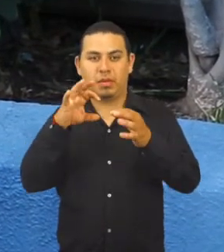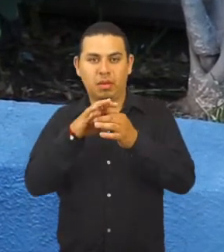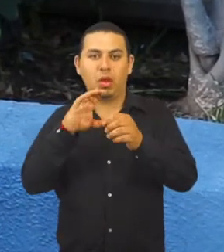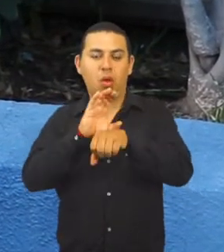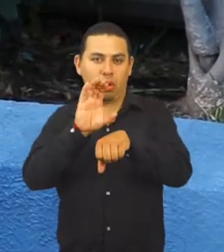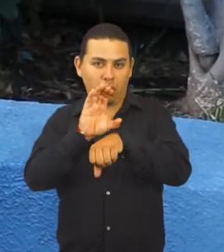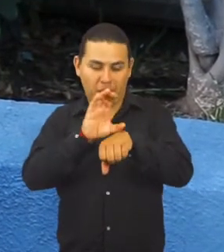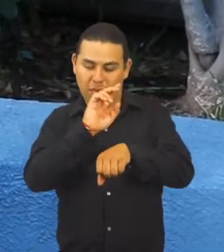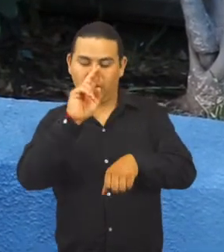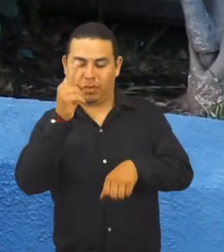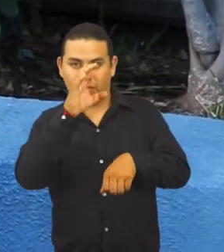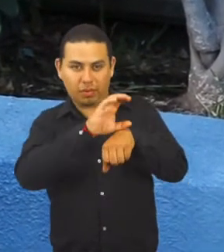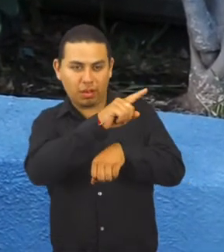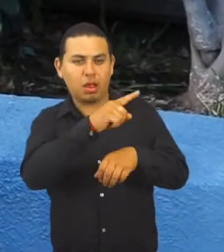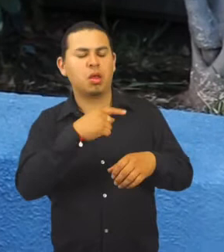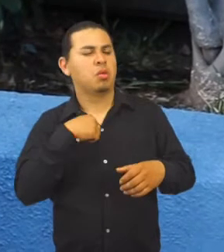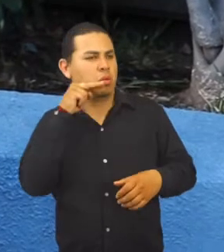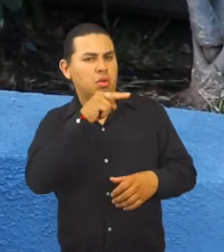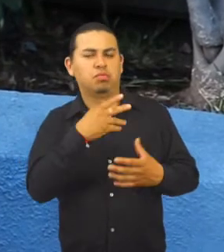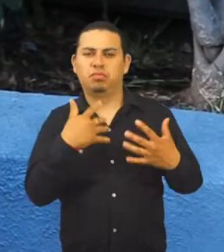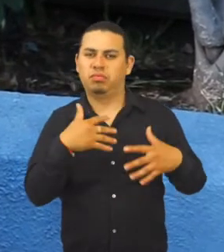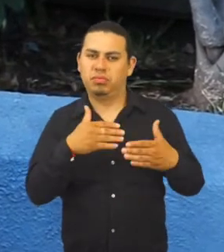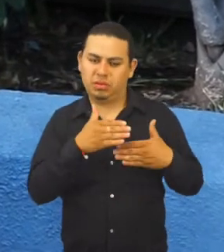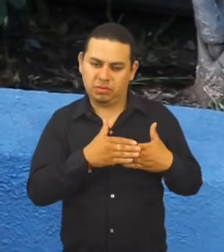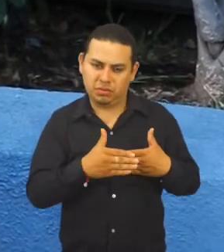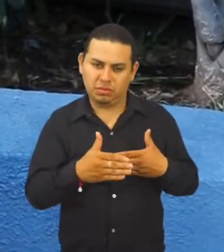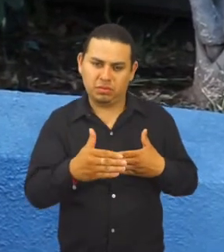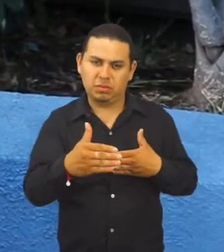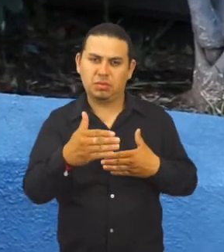de Barranquilla, Colombia. A lo largo de